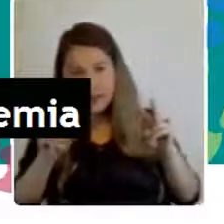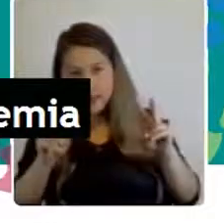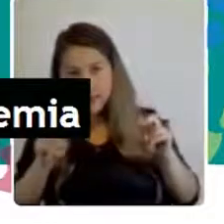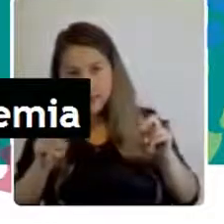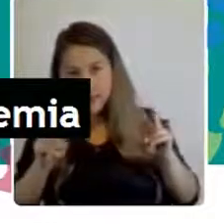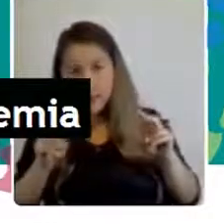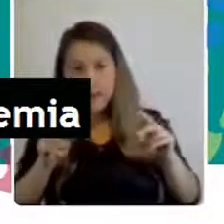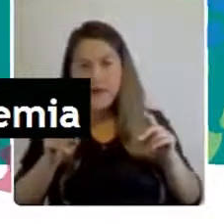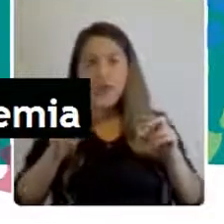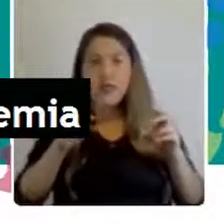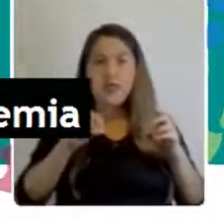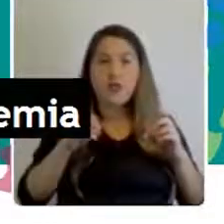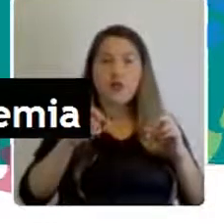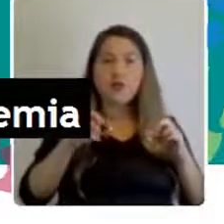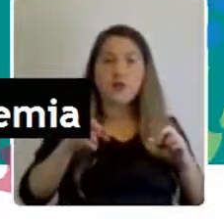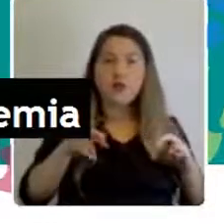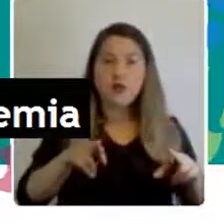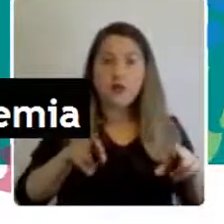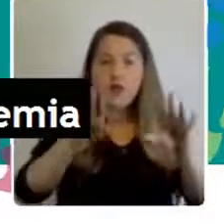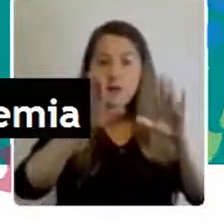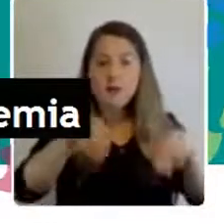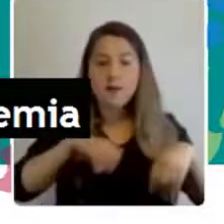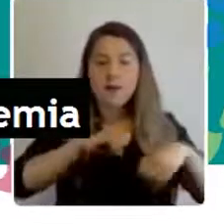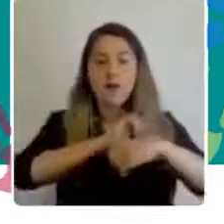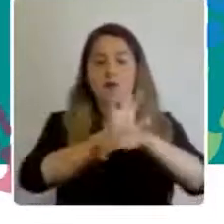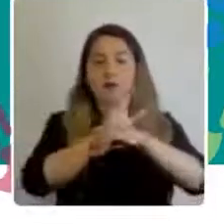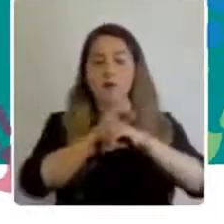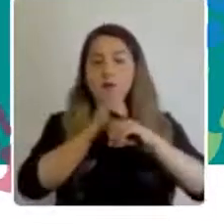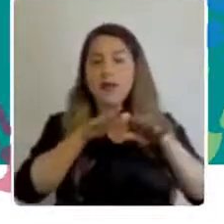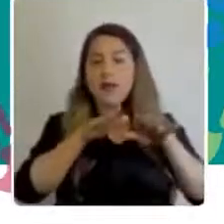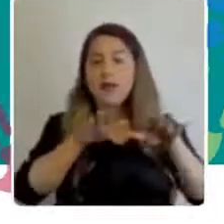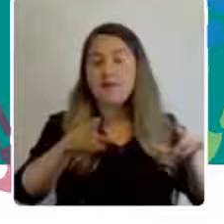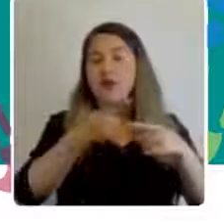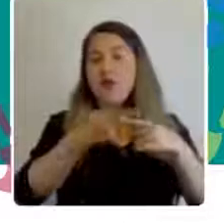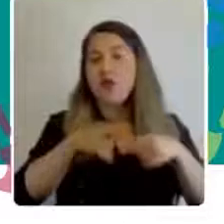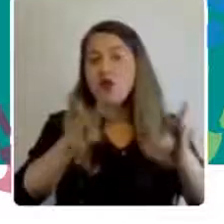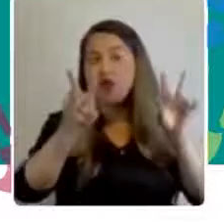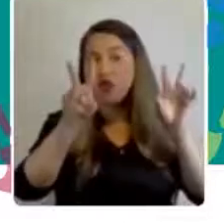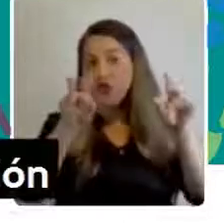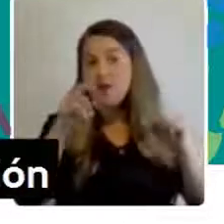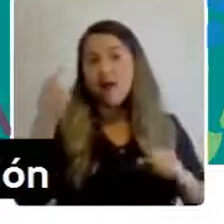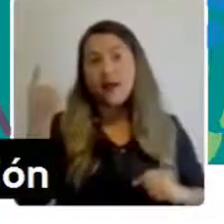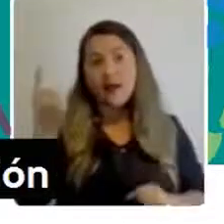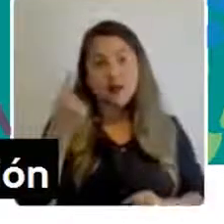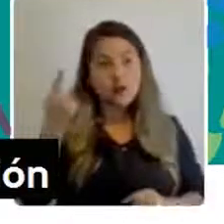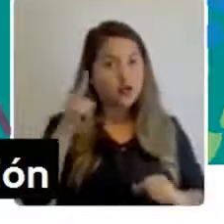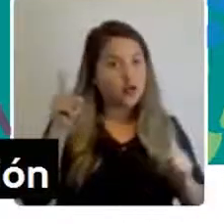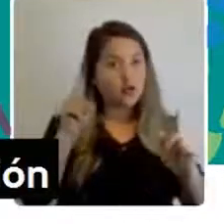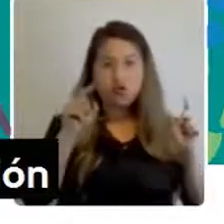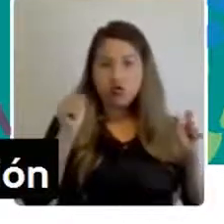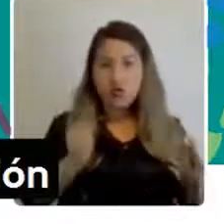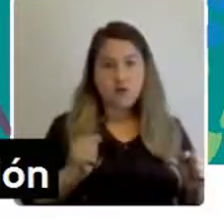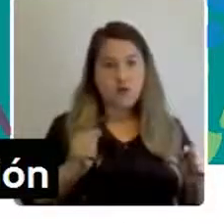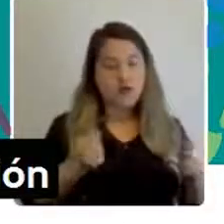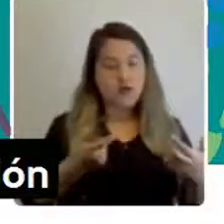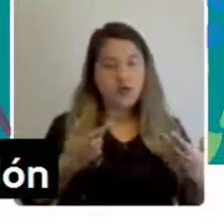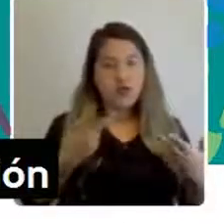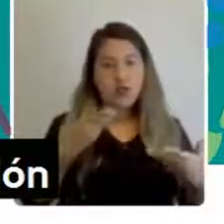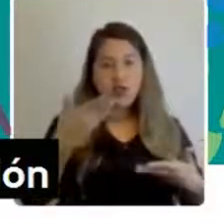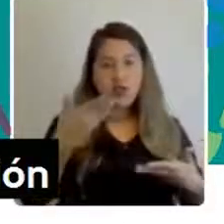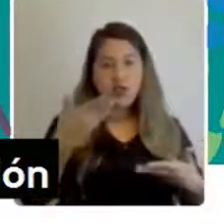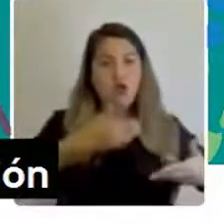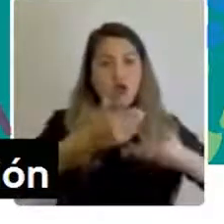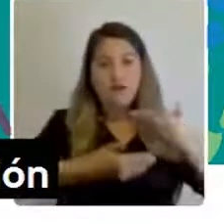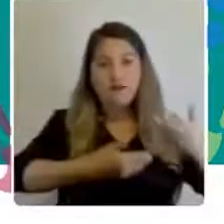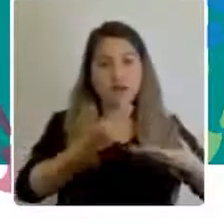misma pandemia y otros eventos nacionales, no se ha podido constituir, no se había podido